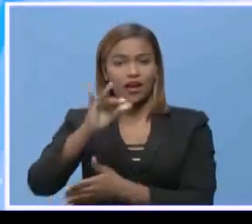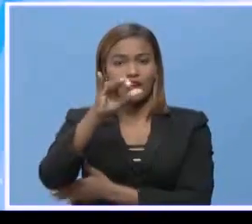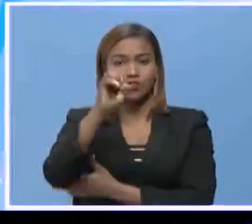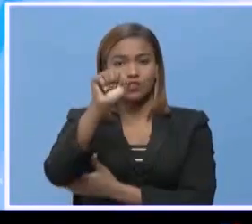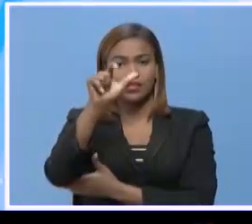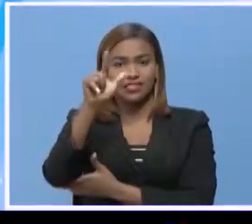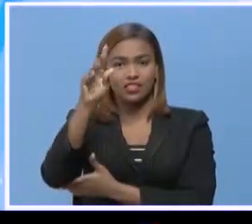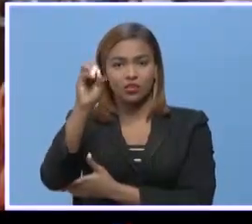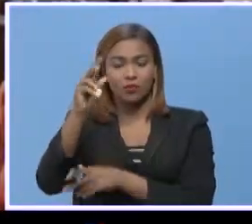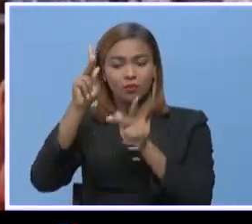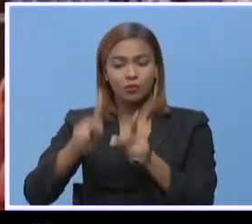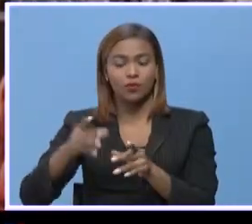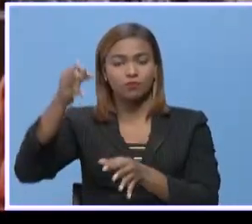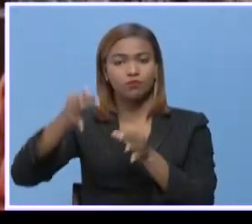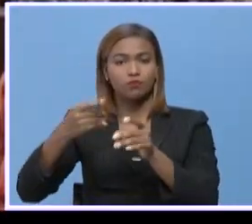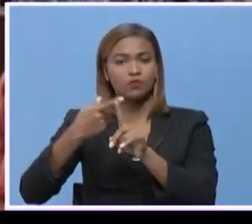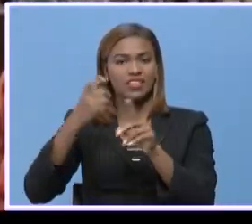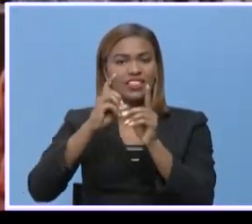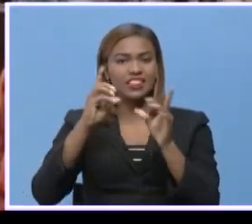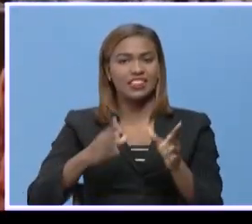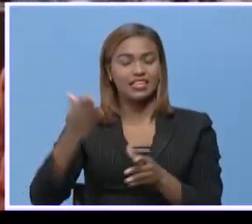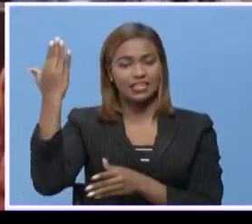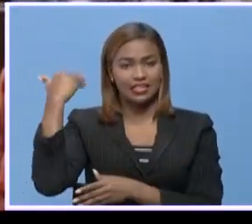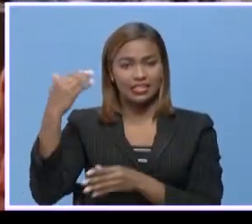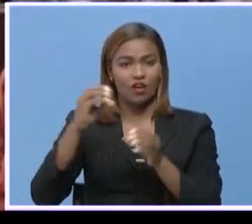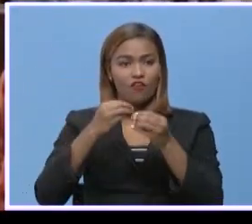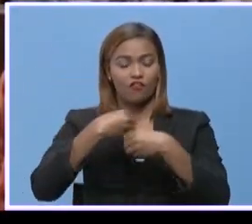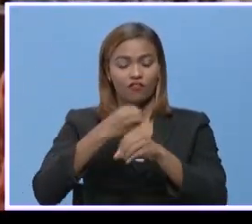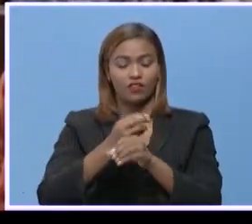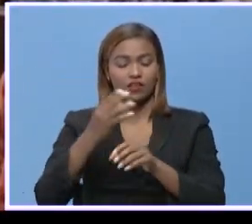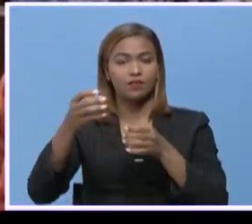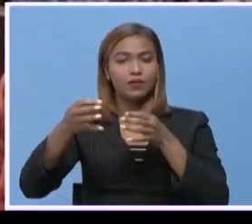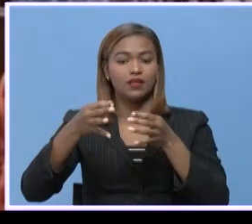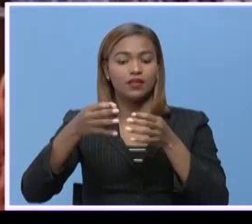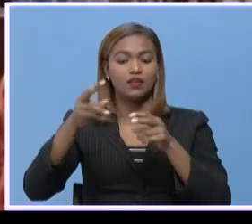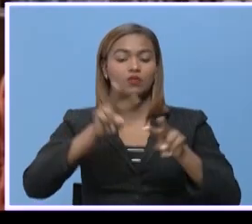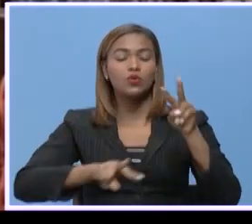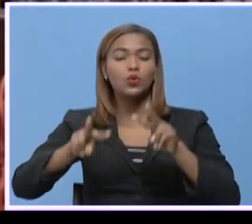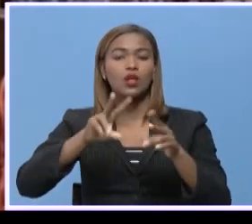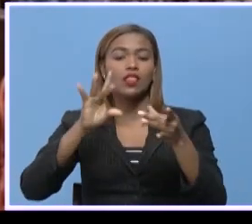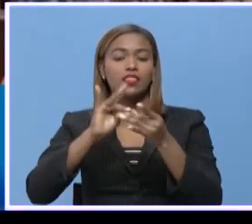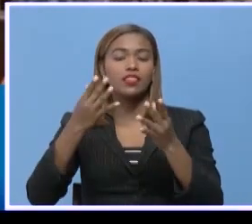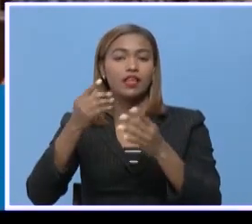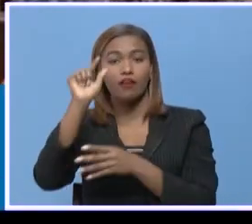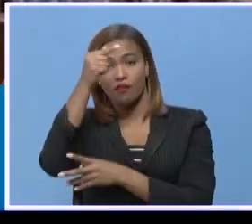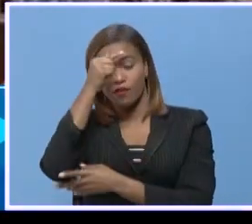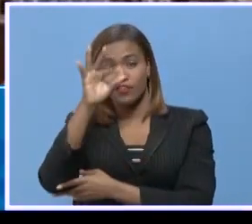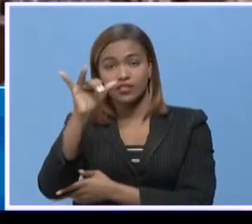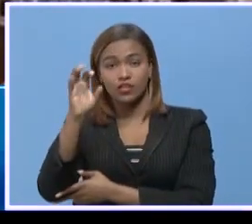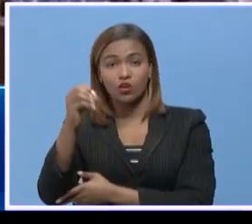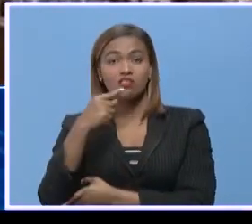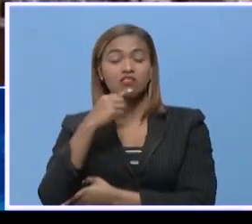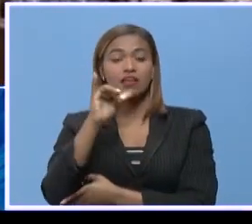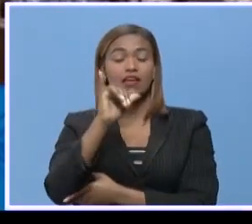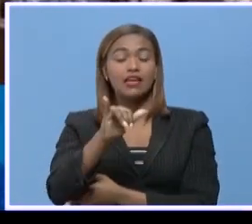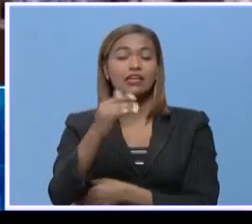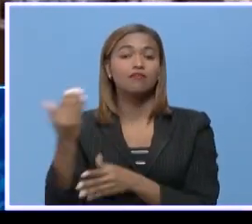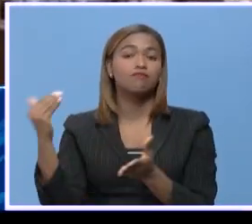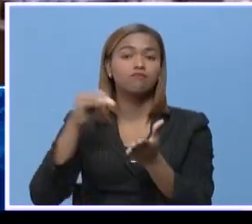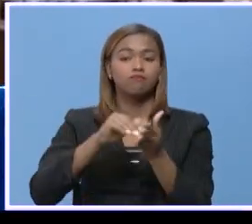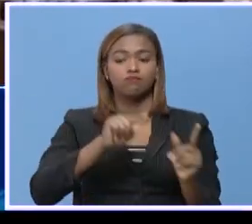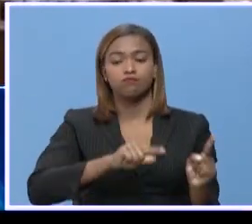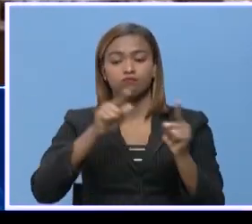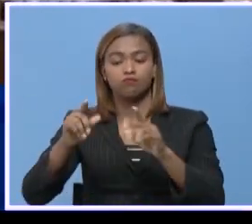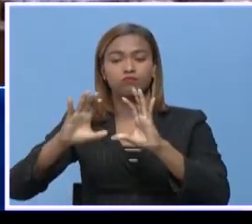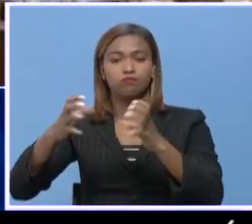Salcedo, representante legal del exdirector de la Oficina de Supervisores del Estado, Francisco Pagán, informó que ese retornó al Centro